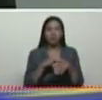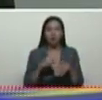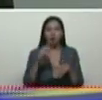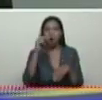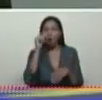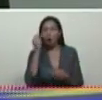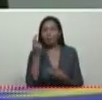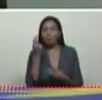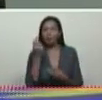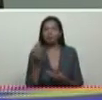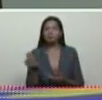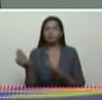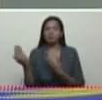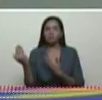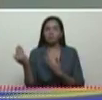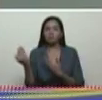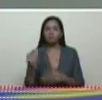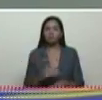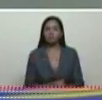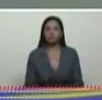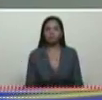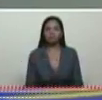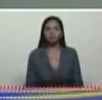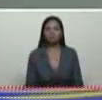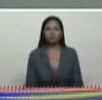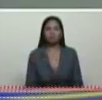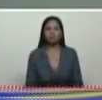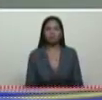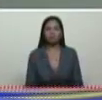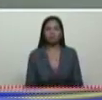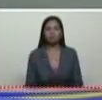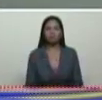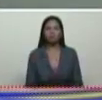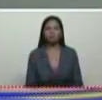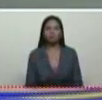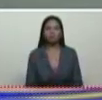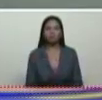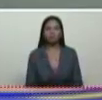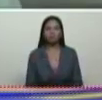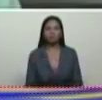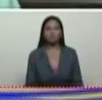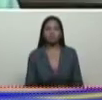doctor, compañero, compañera